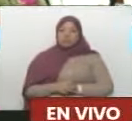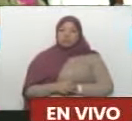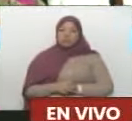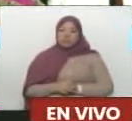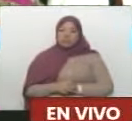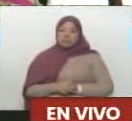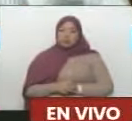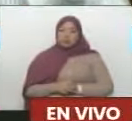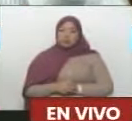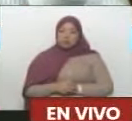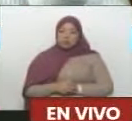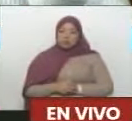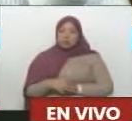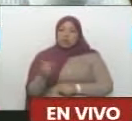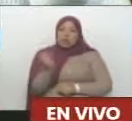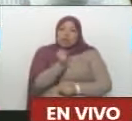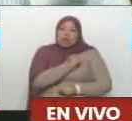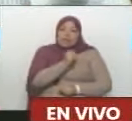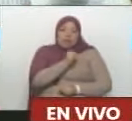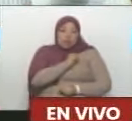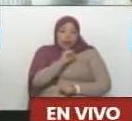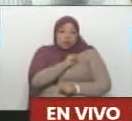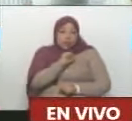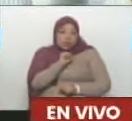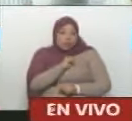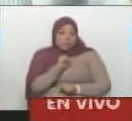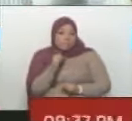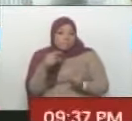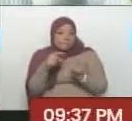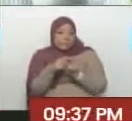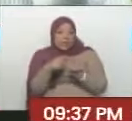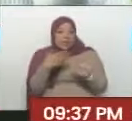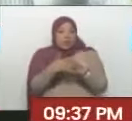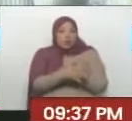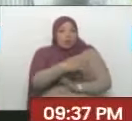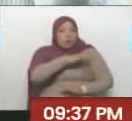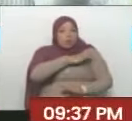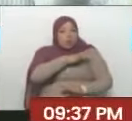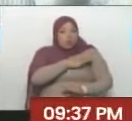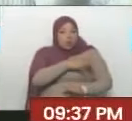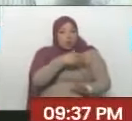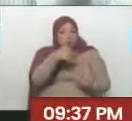Capitalizar eso sin el temor a que esa palabra nos pertenezca